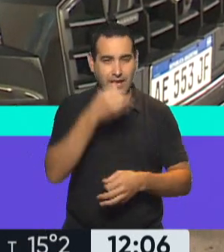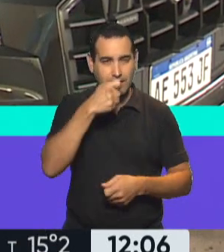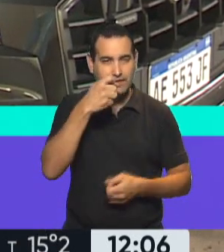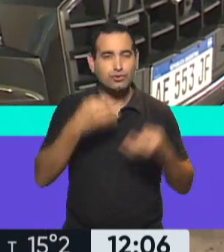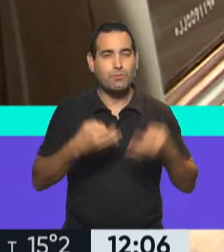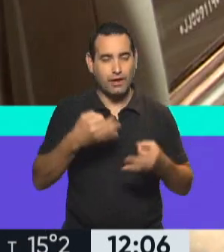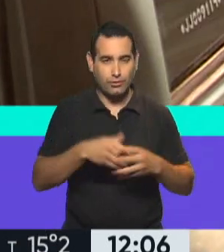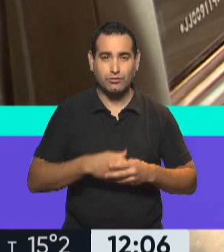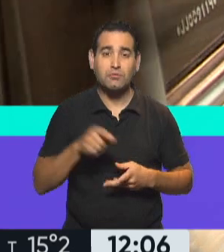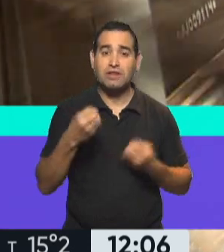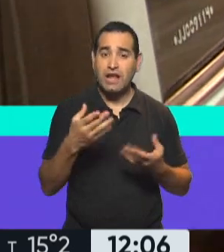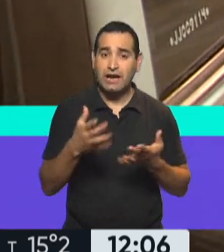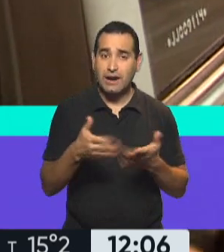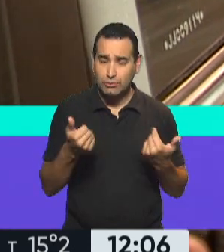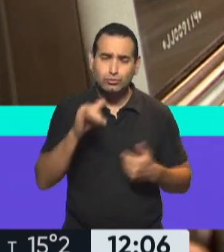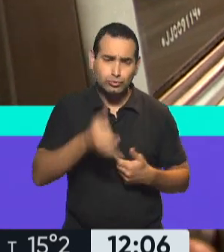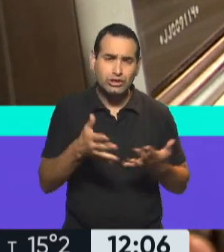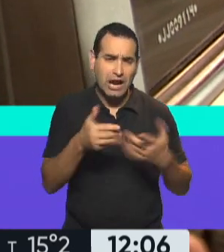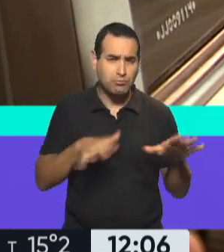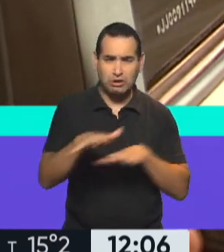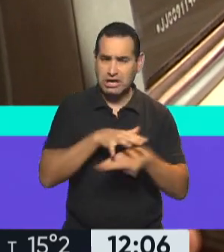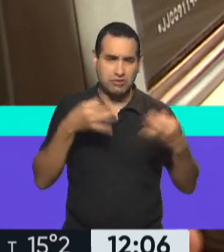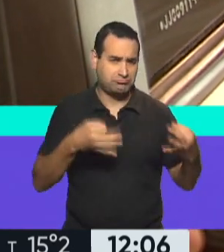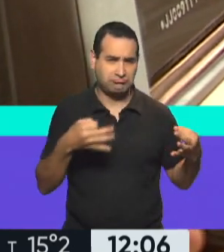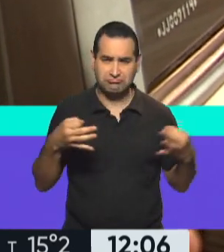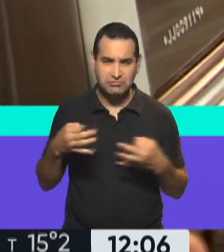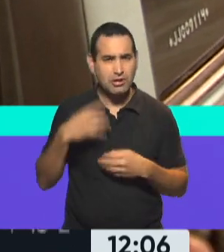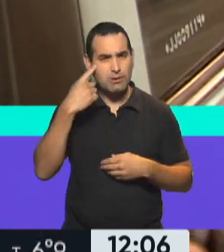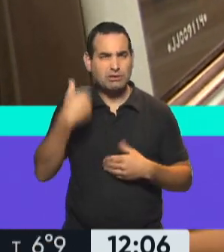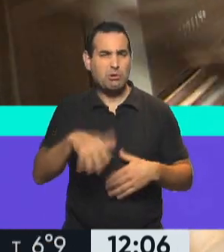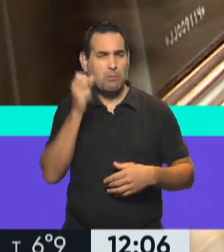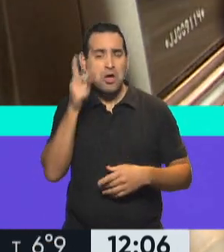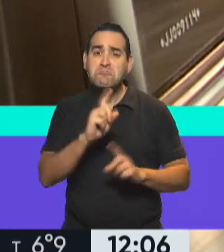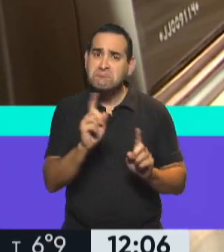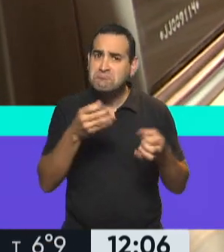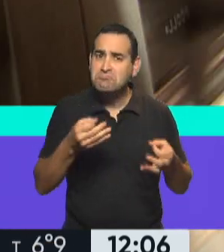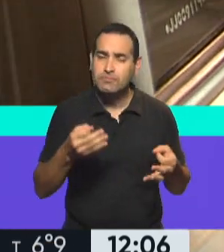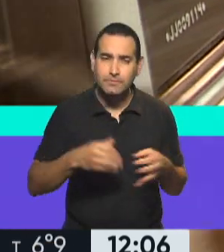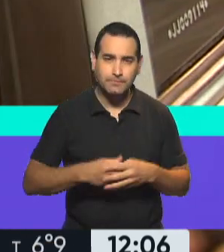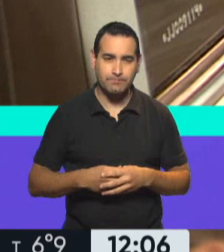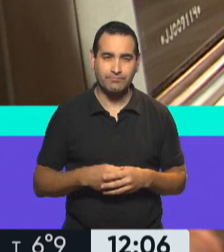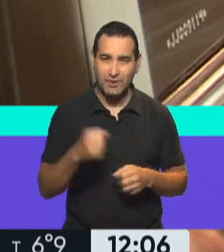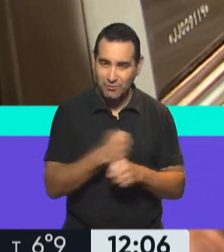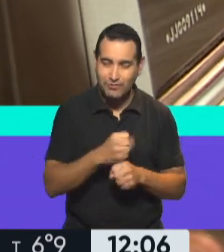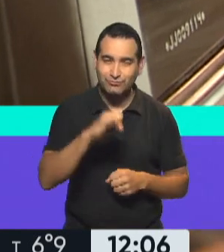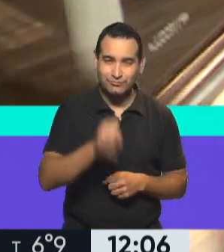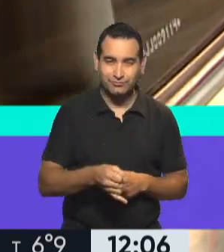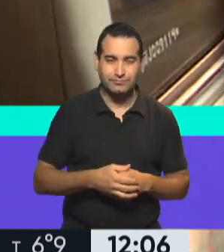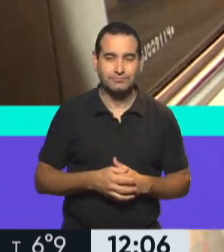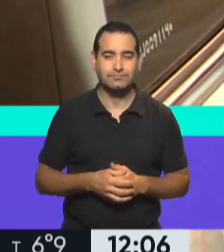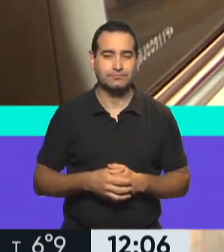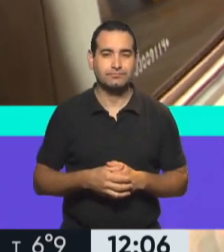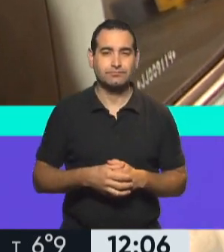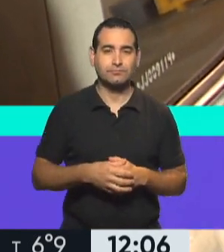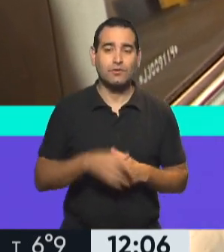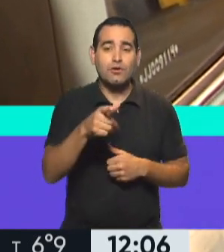todo esto? ¿Te ha sido rápido, ordenado? Sí, rápido y muy ordenado, la verdad. Pensé que iba a ser peor, pero no. Bueno, me sorprendió. Pasaste la prueba, ¿no? Sí, seguramente sí. Bueno,